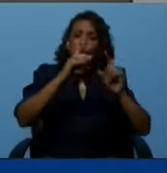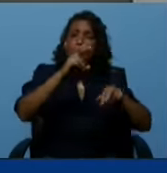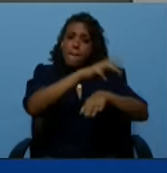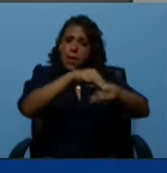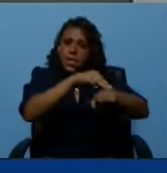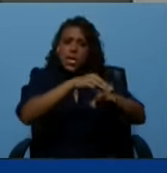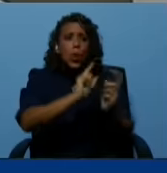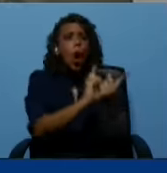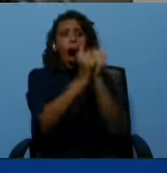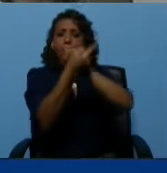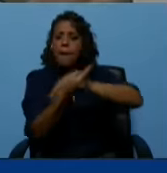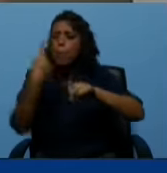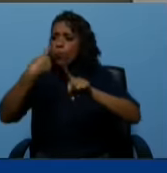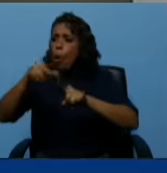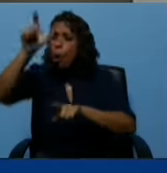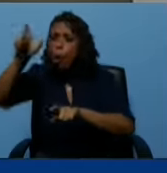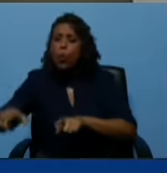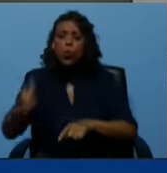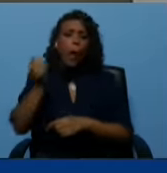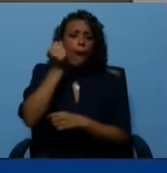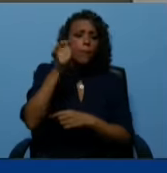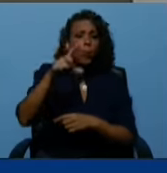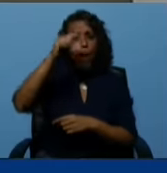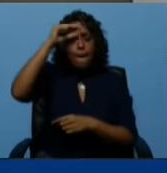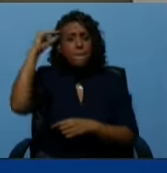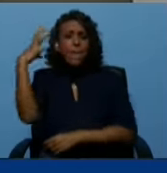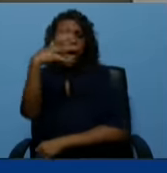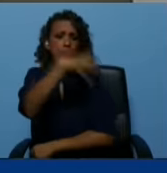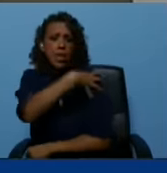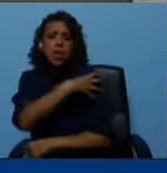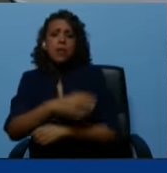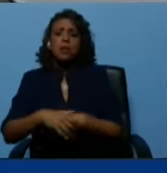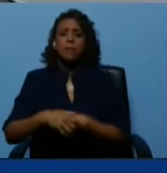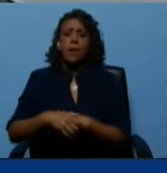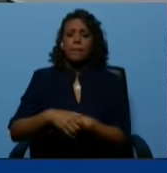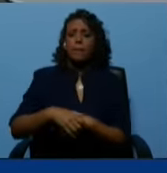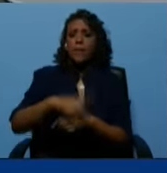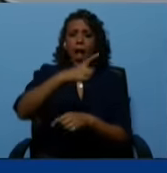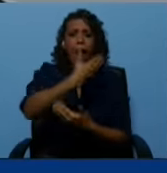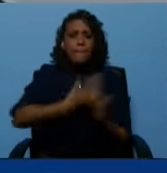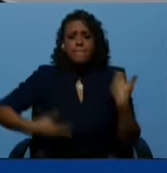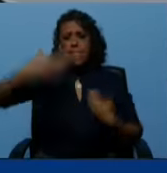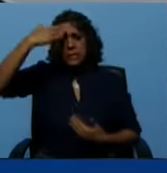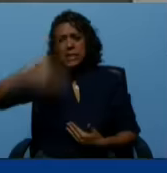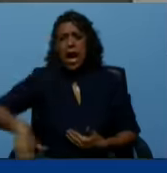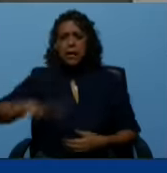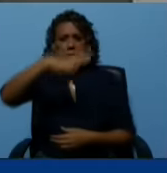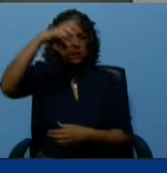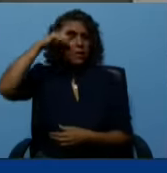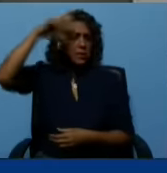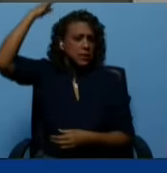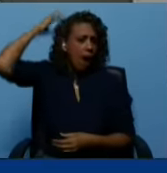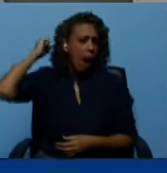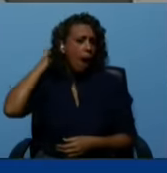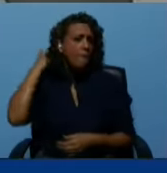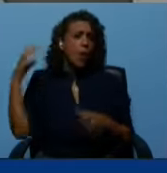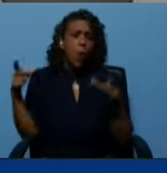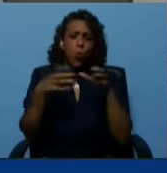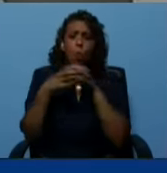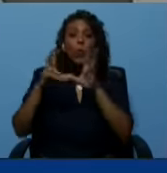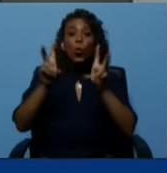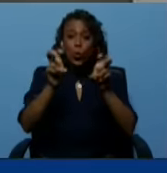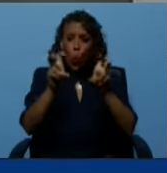ministros, como Apadrino, Abel Escaraguayán, Añáñez. Nombré un grupo de